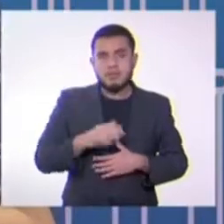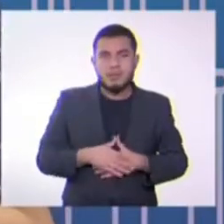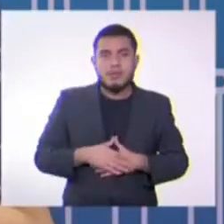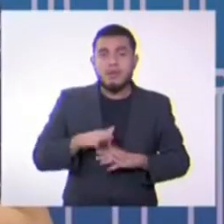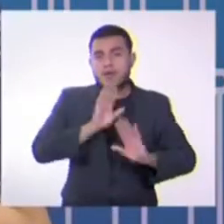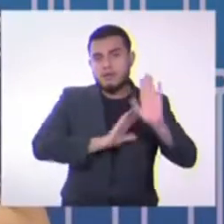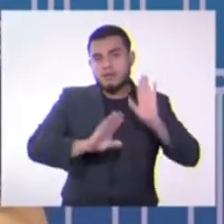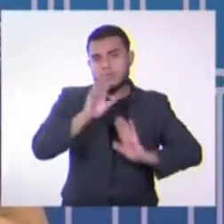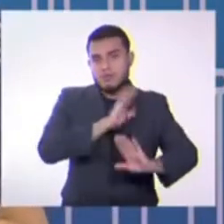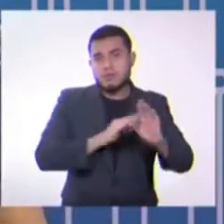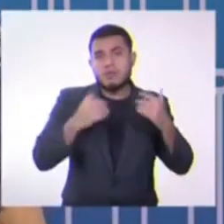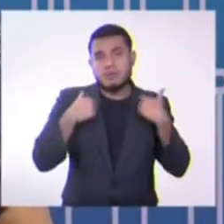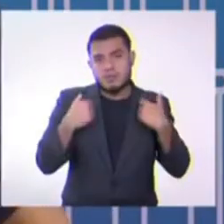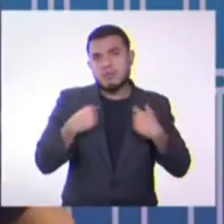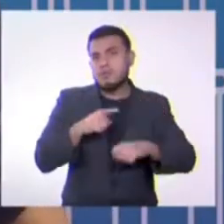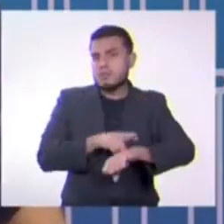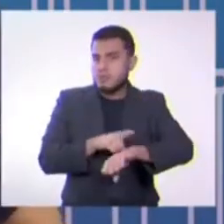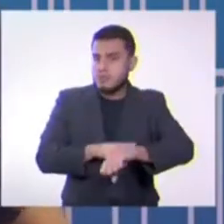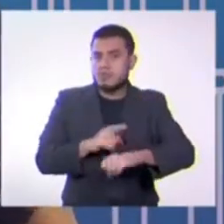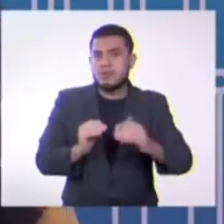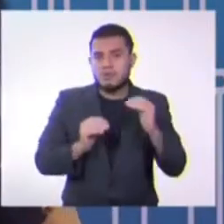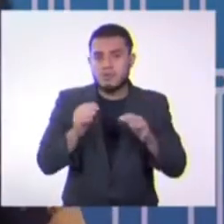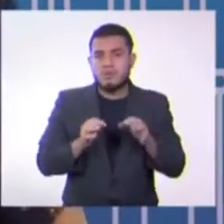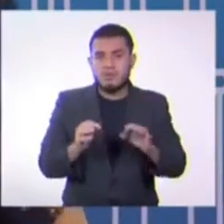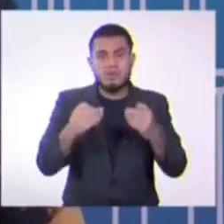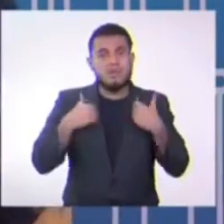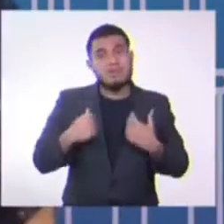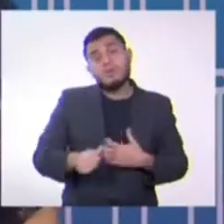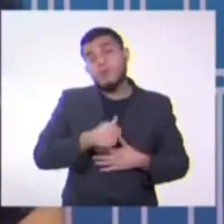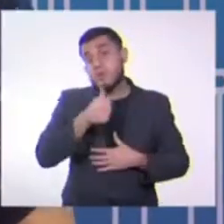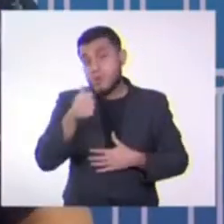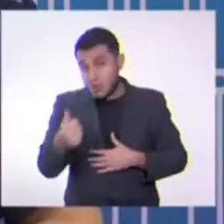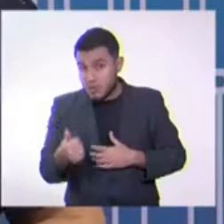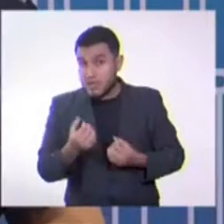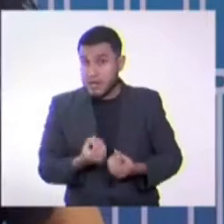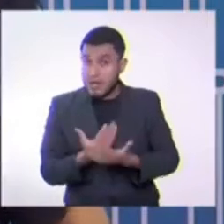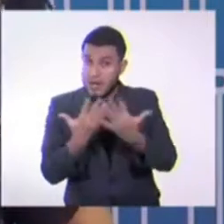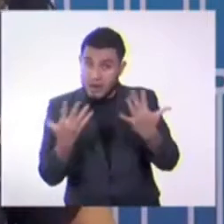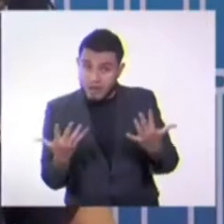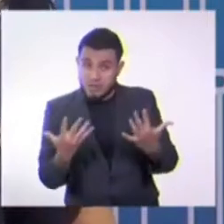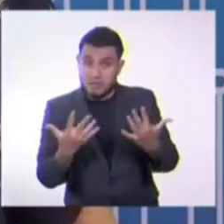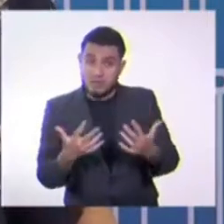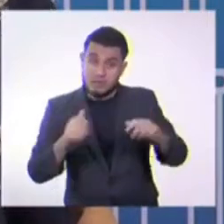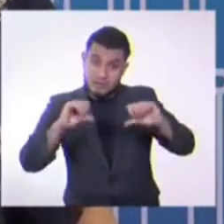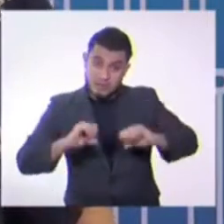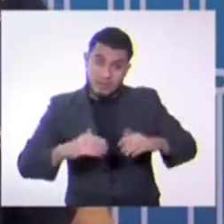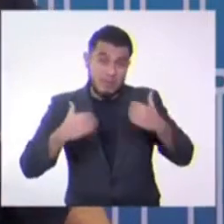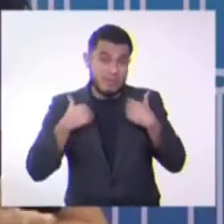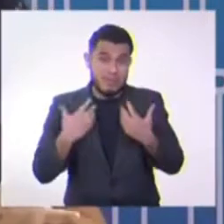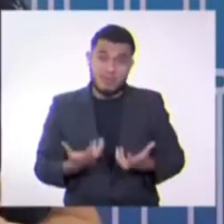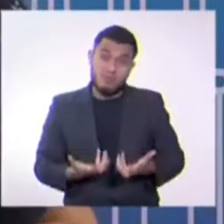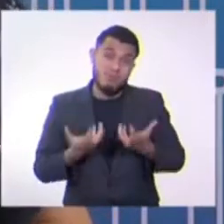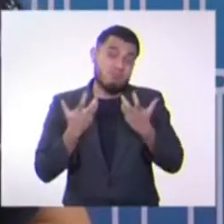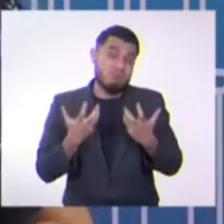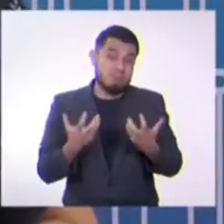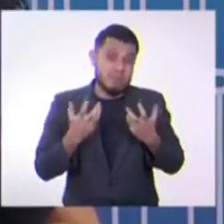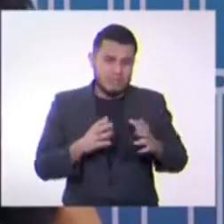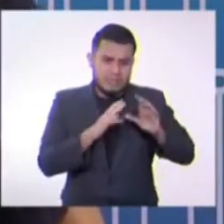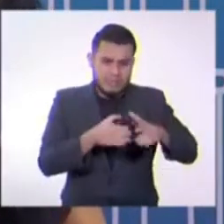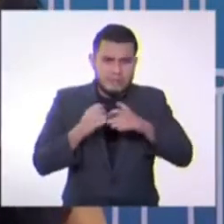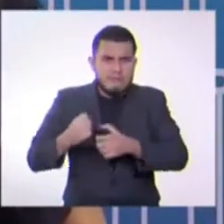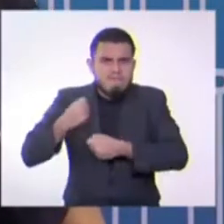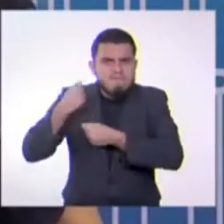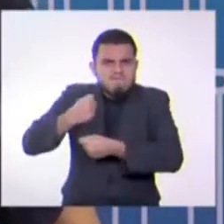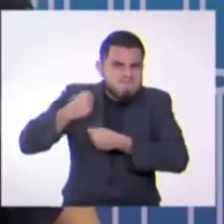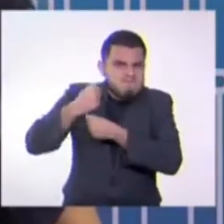lleva un ritmo que más adelante también tiene otras repercusiones, vamos a tener varios levantamientos a raíz de todo esto en el gobierno